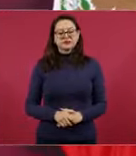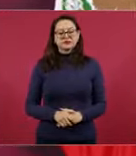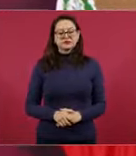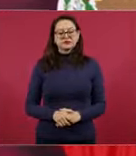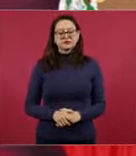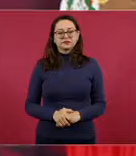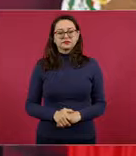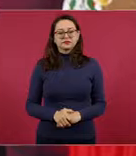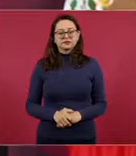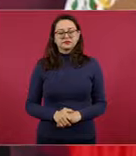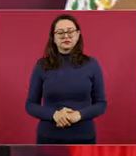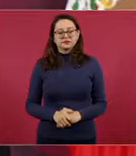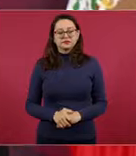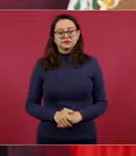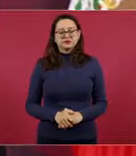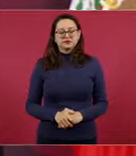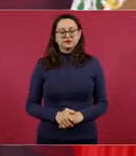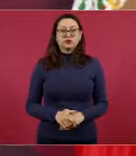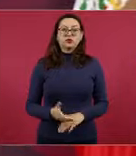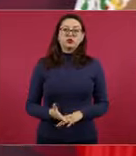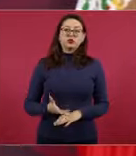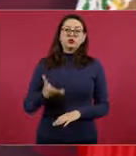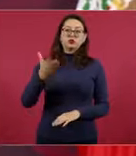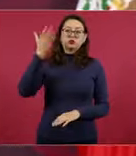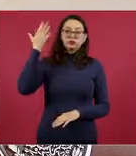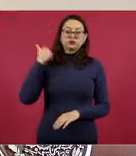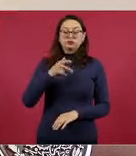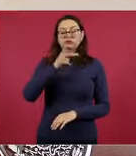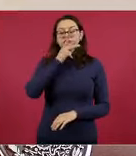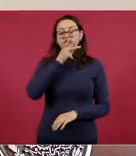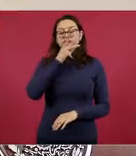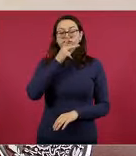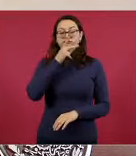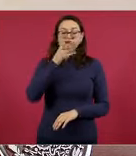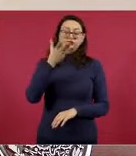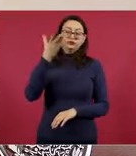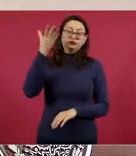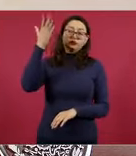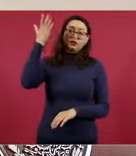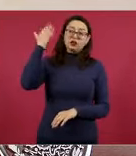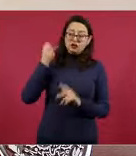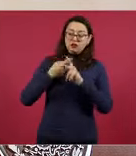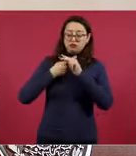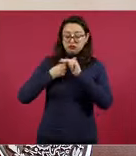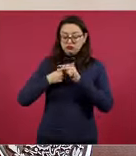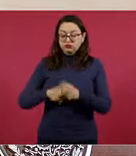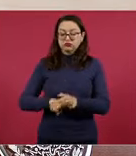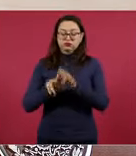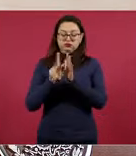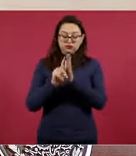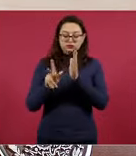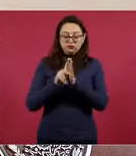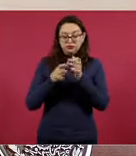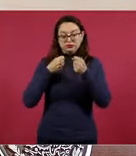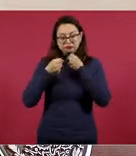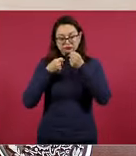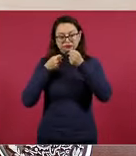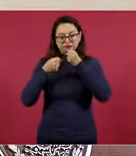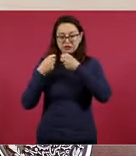desde su padre. Se dedicaban al periodismo, todos